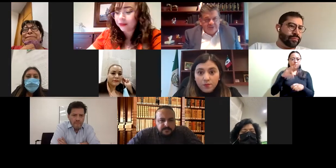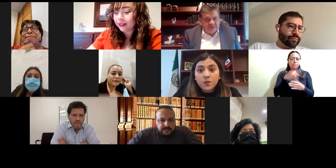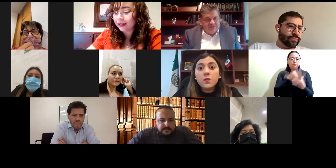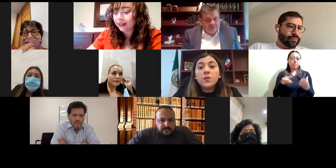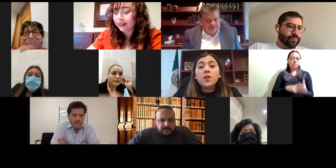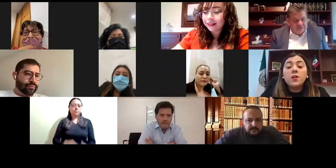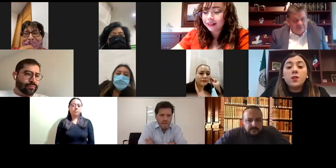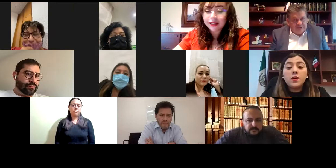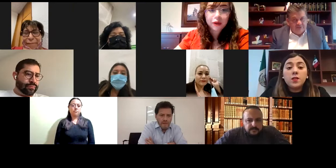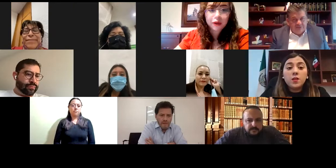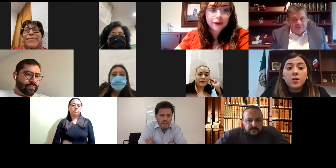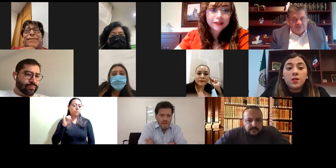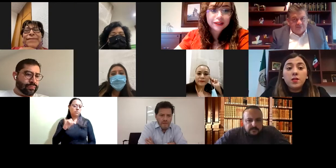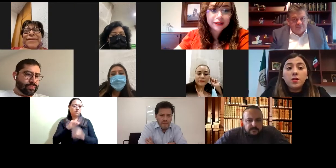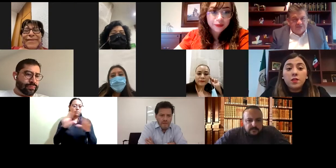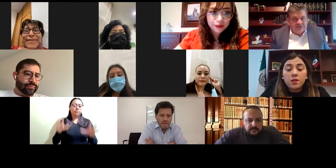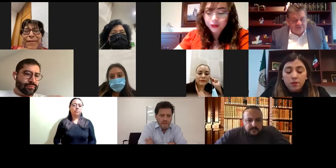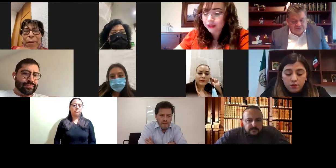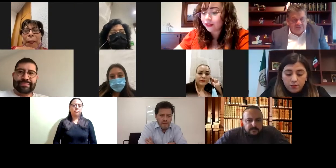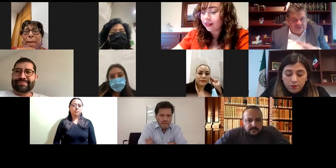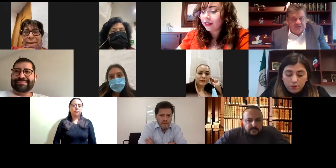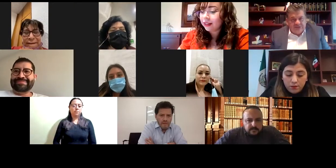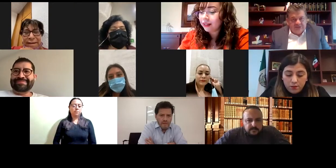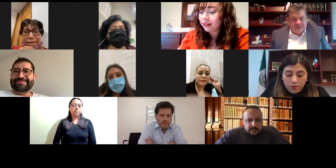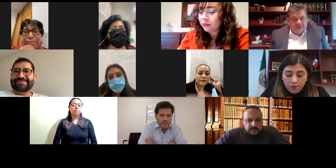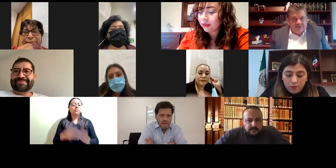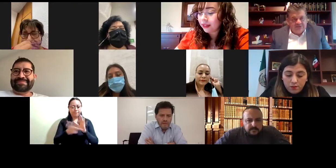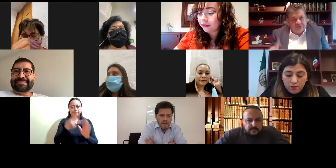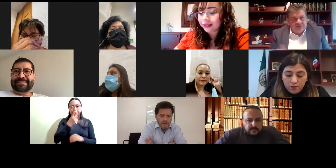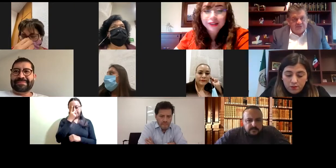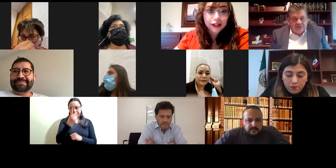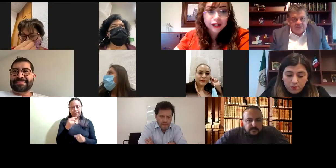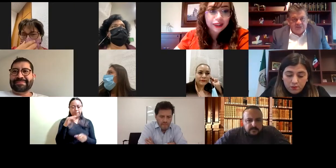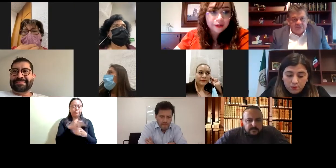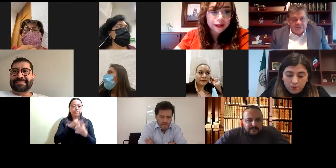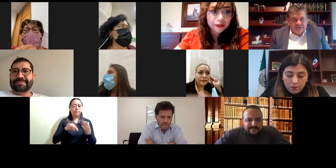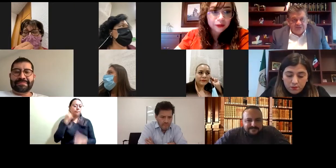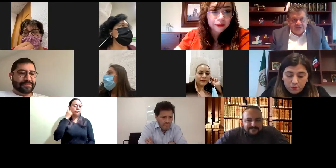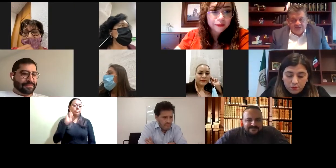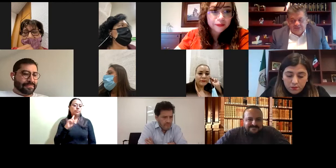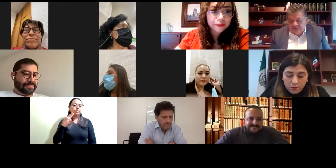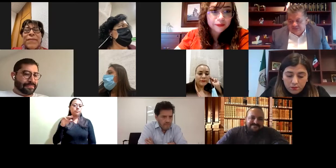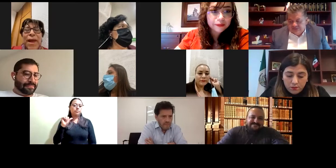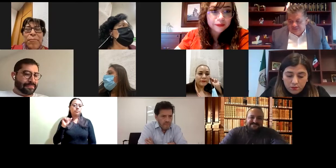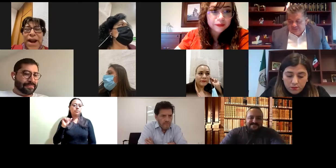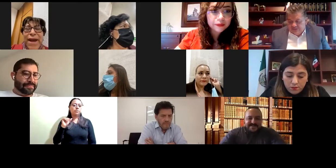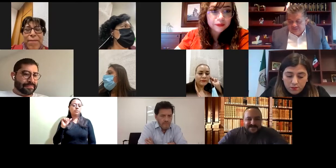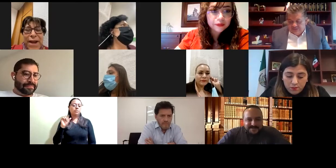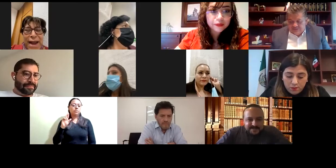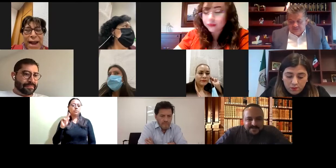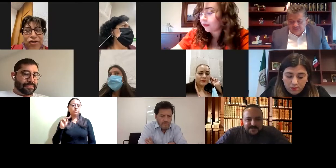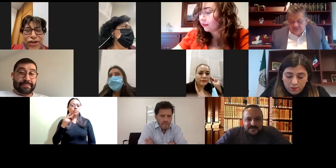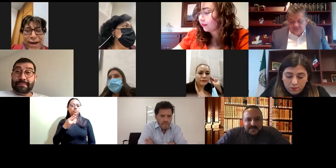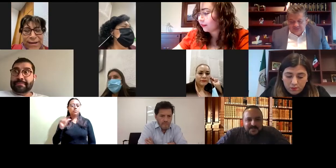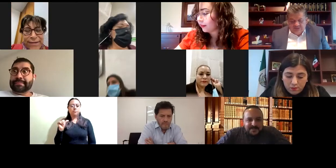Claro, diputada. De nuevo, someto a votación. Diputada Marta Soledad Ávila Ventura. Marta Ávila,